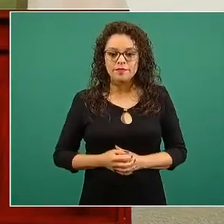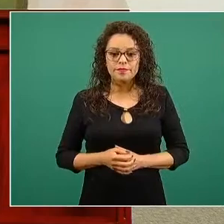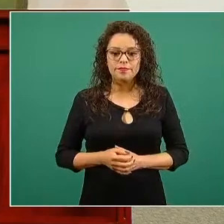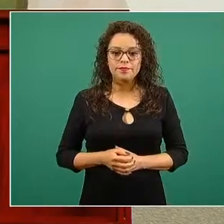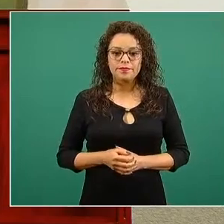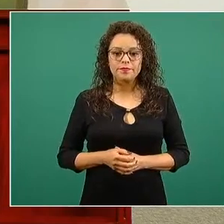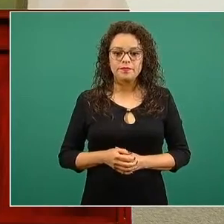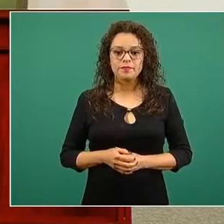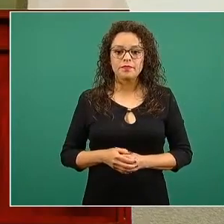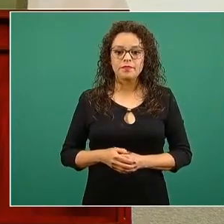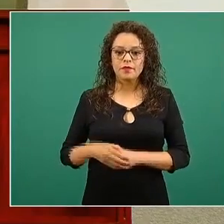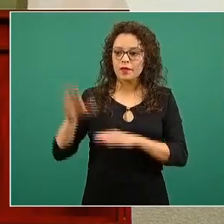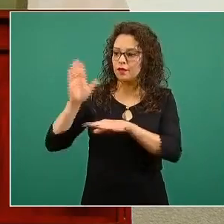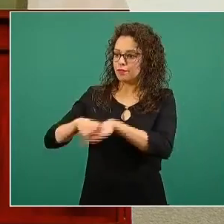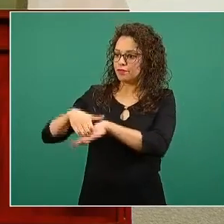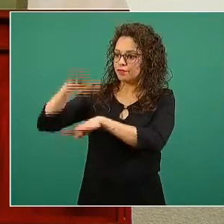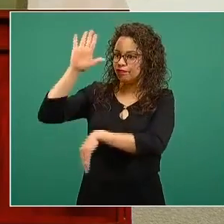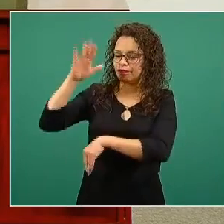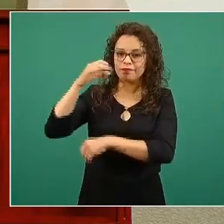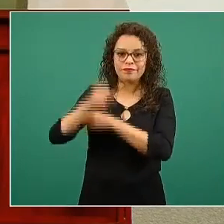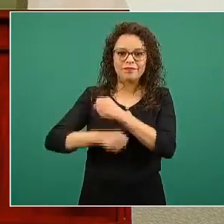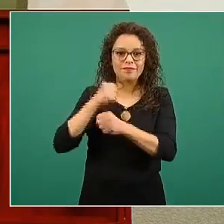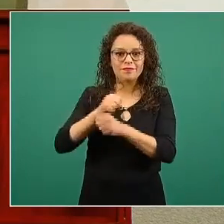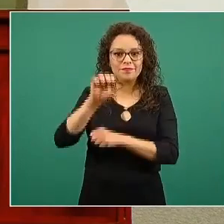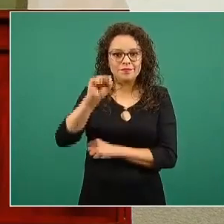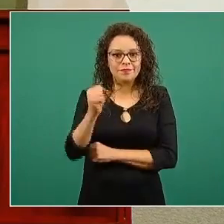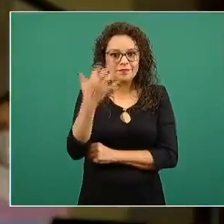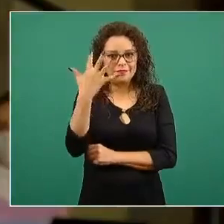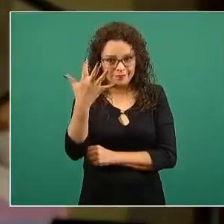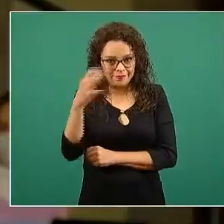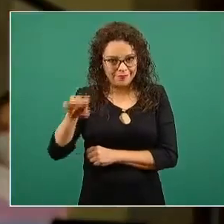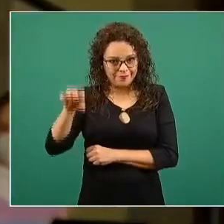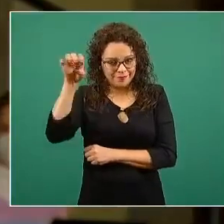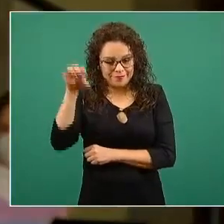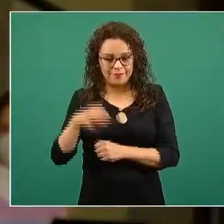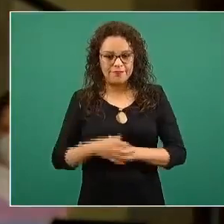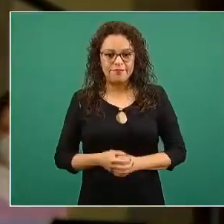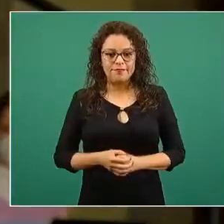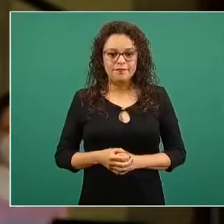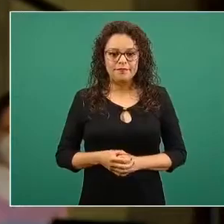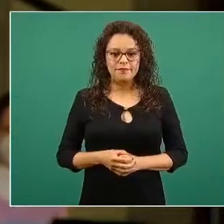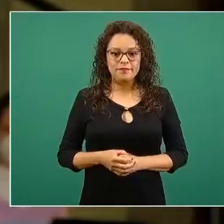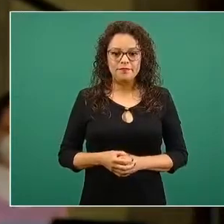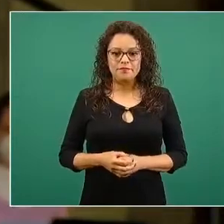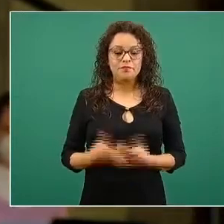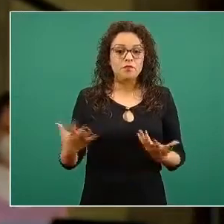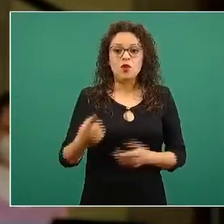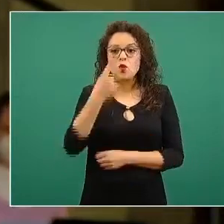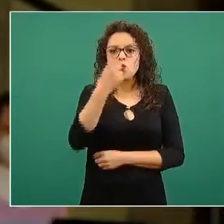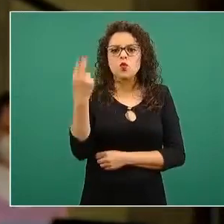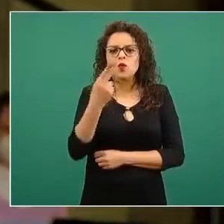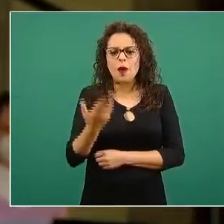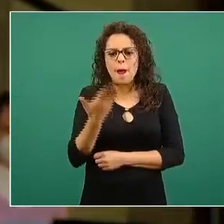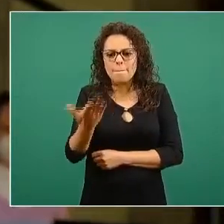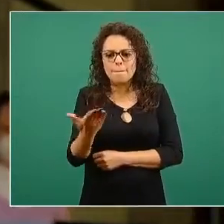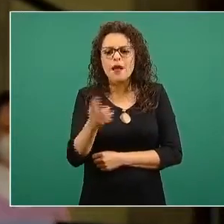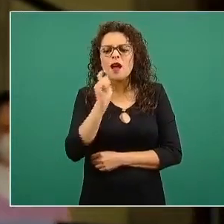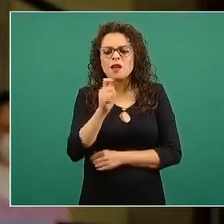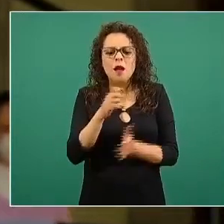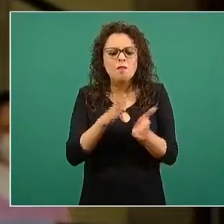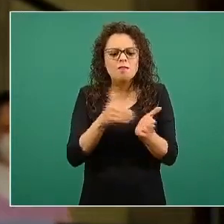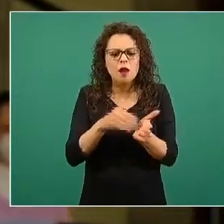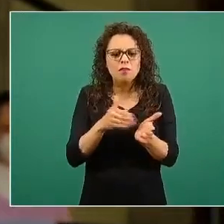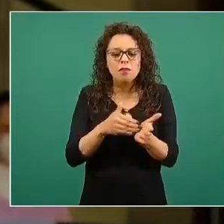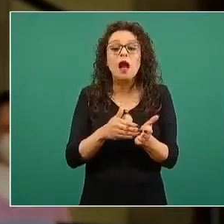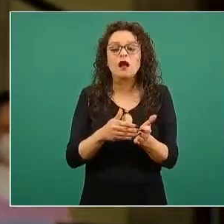mayores de 65 años. Y no les van a requerir pues solamente su pasaporte o su